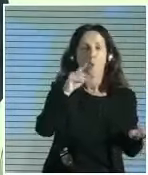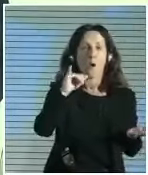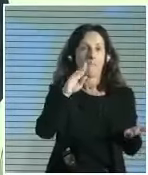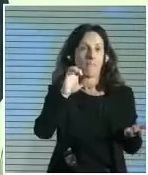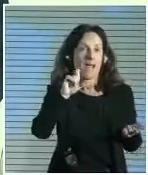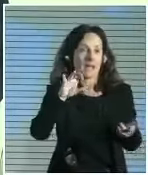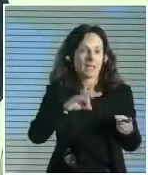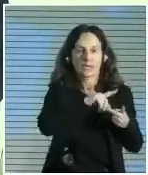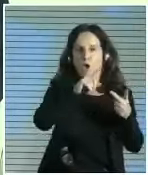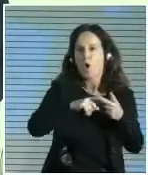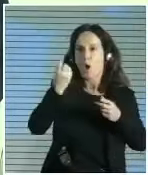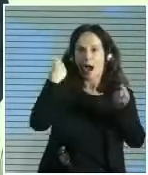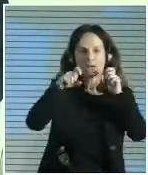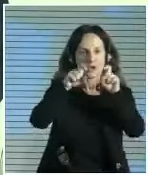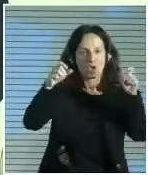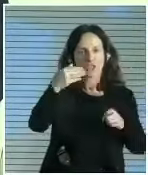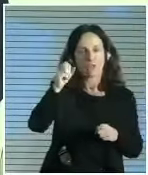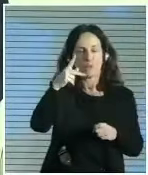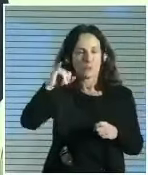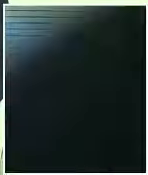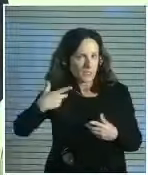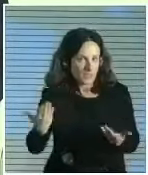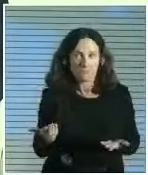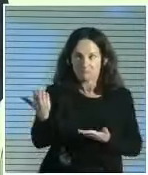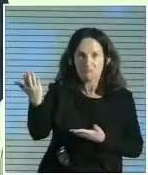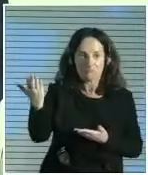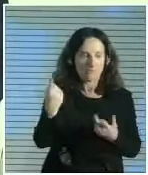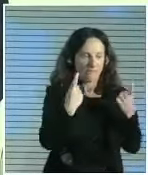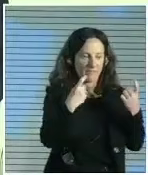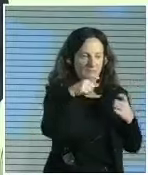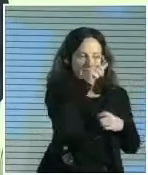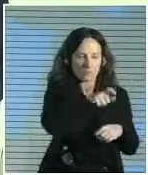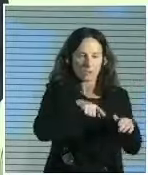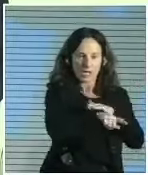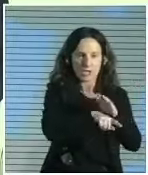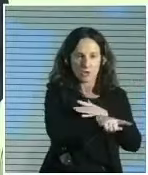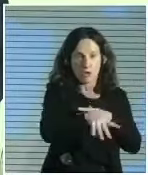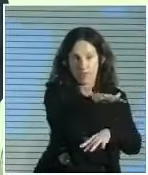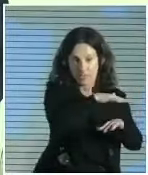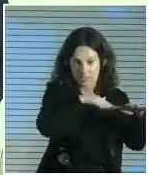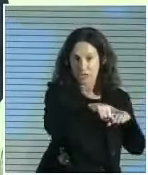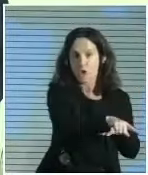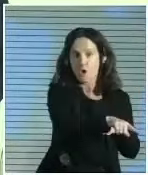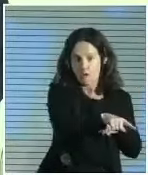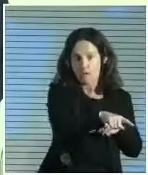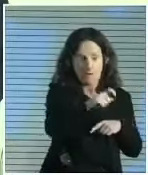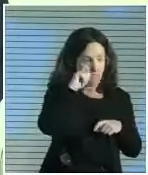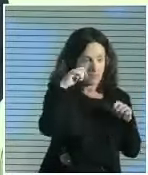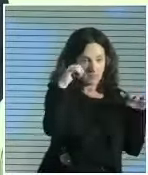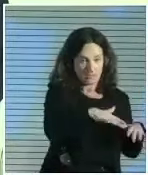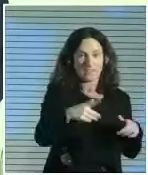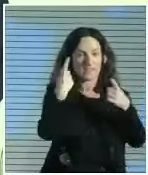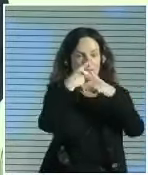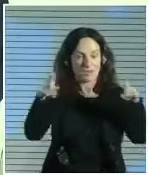las acciones de Booking, ¿no? Necesitamos realmente que el gestor del destino, y con esta gran diferencia entre grandes